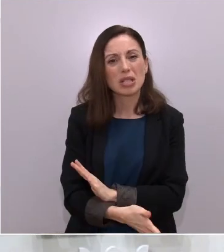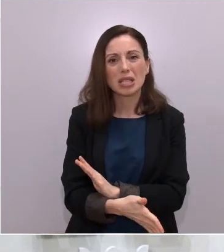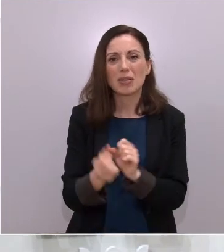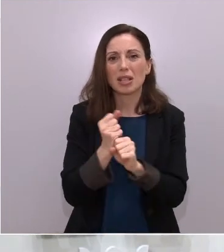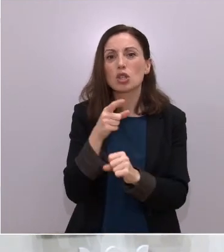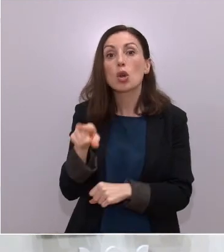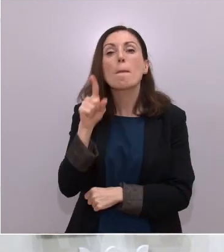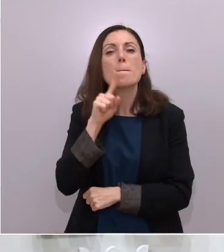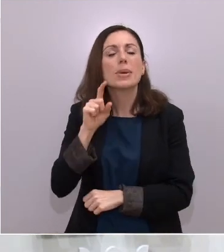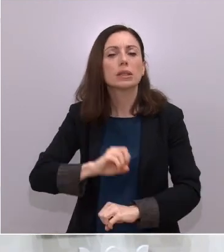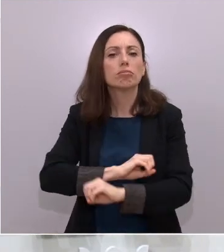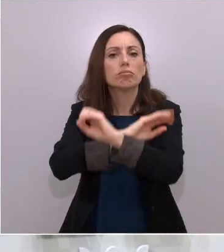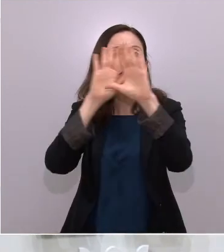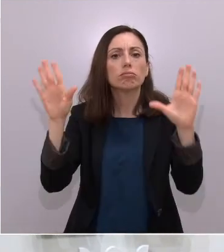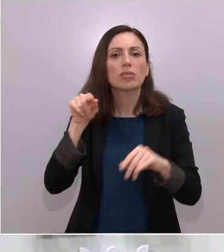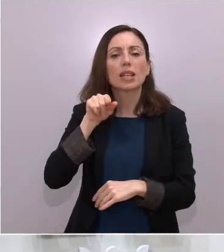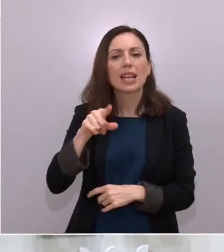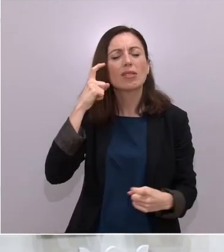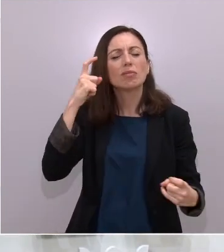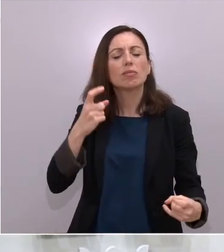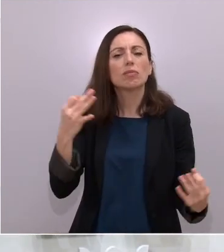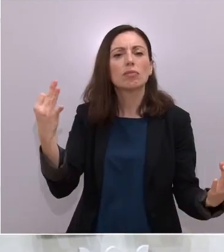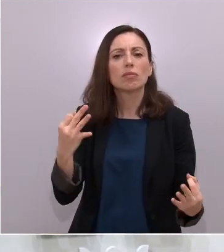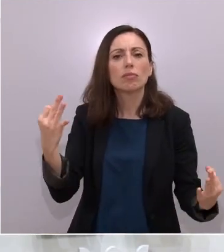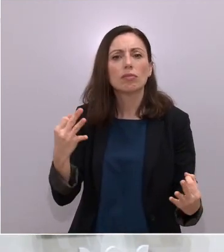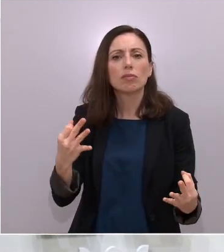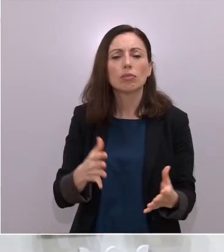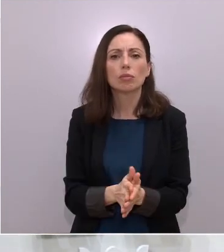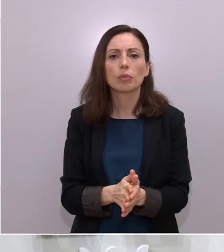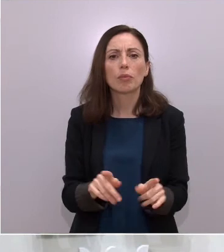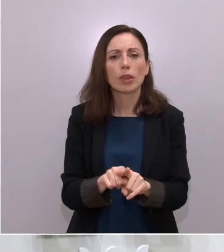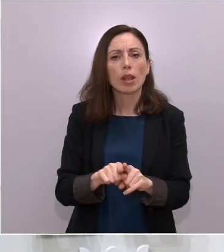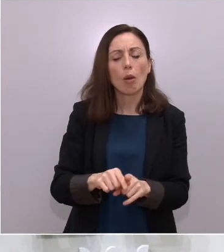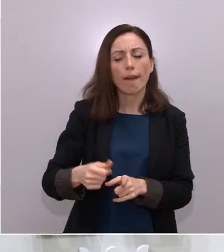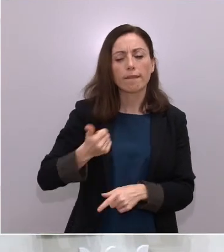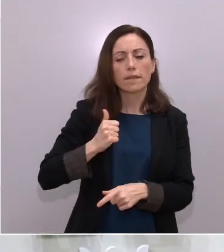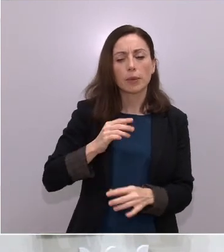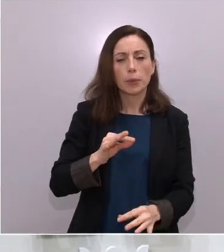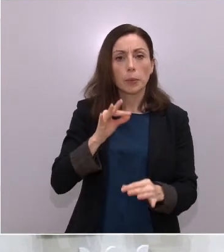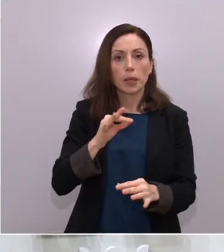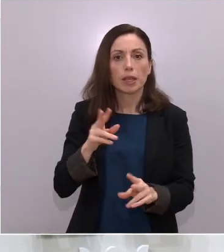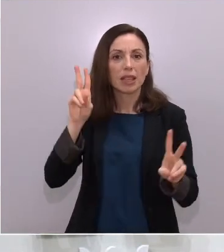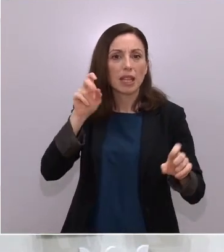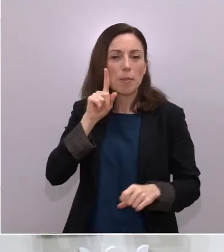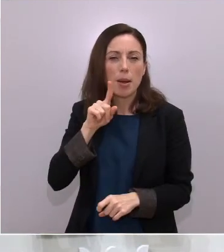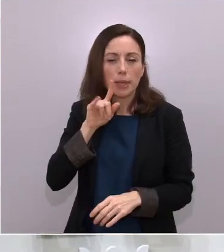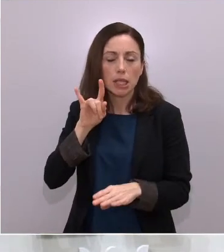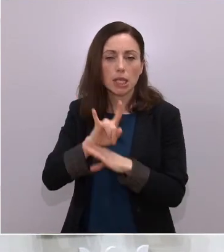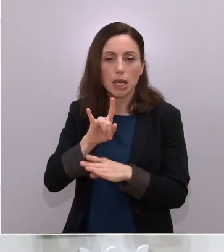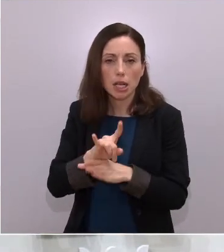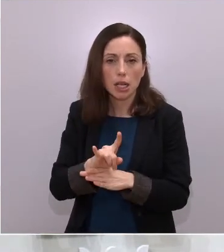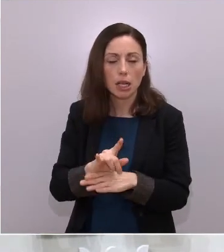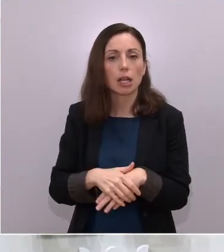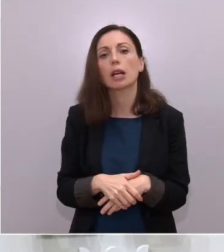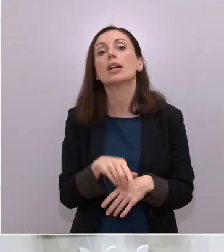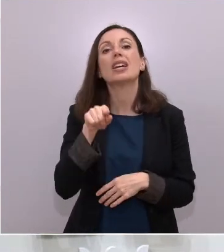es mentir, porque eso es intentar sacar rédito político de una mentira y de un engaño, porque